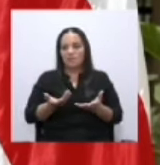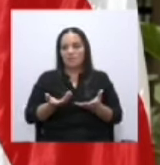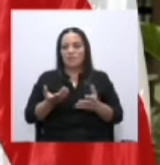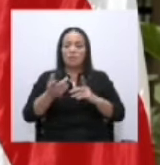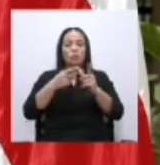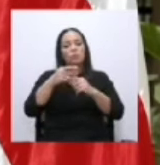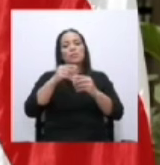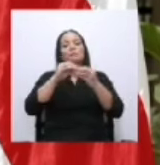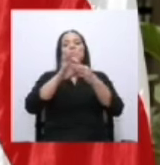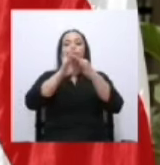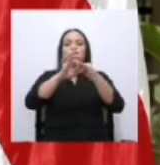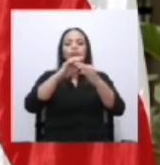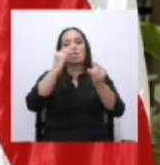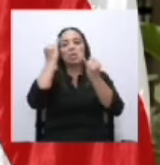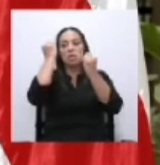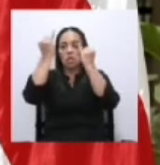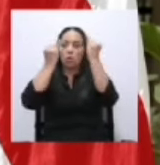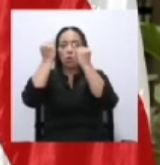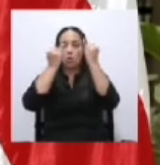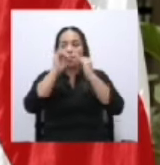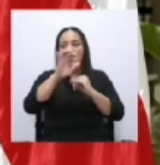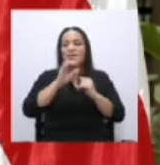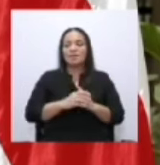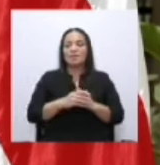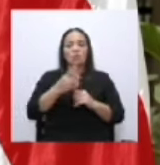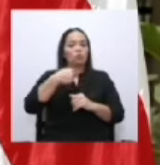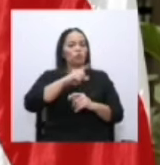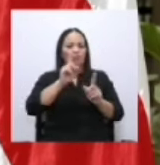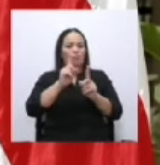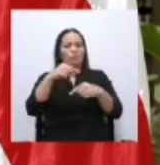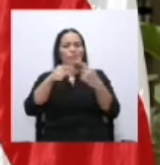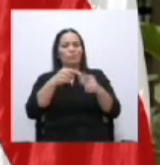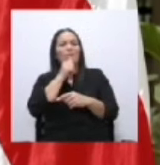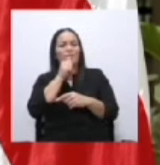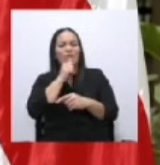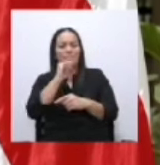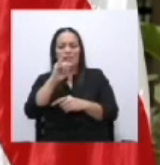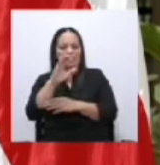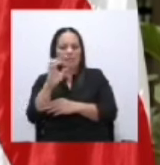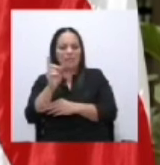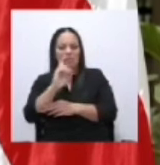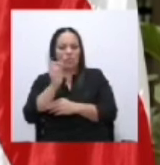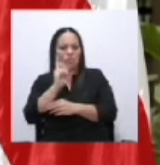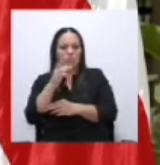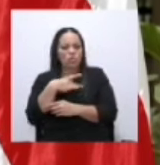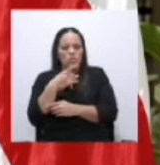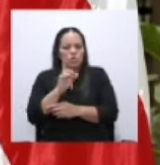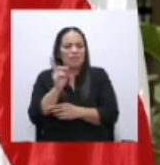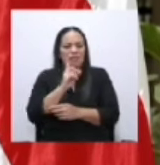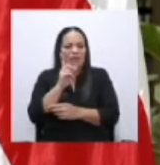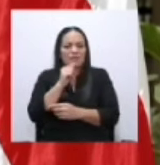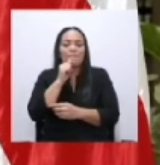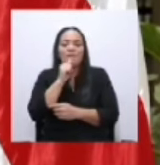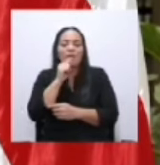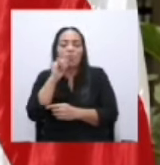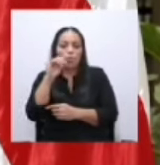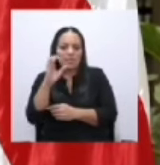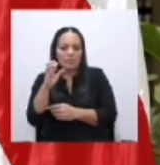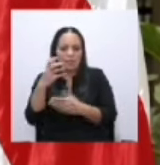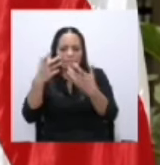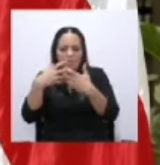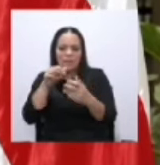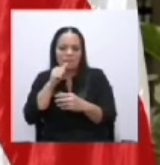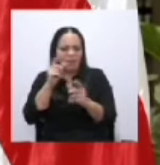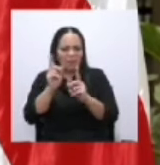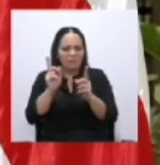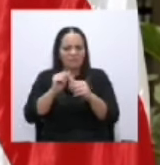ideologías. Nosotros no vamos a privatizar el ICE, no nos interesa privatizar el ICE. Nos interesa